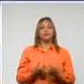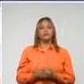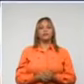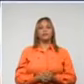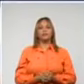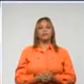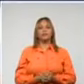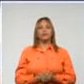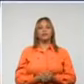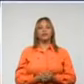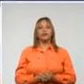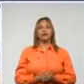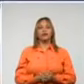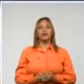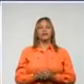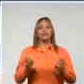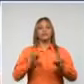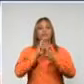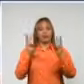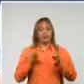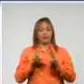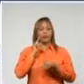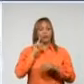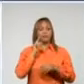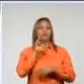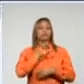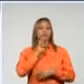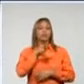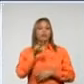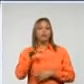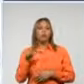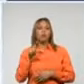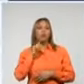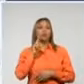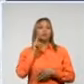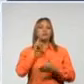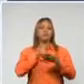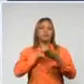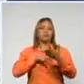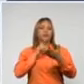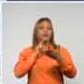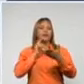una página de World Meter en el cual hace la evaluación